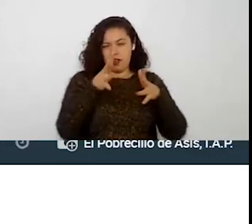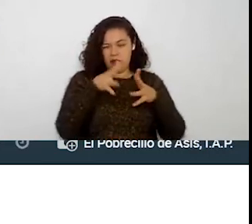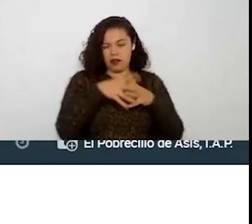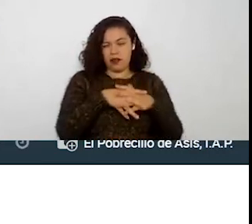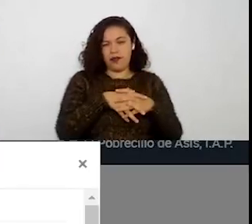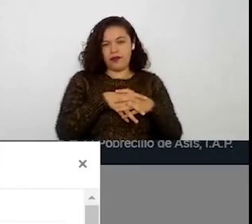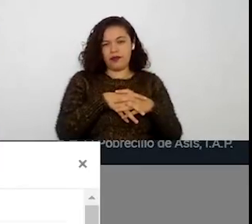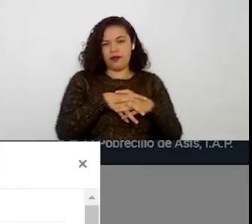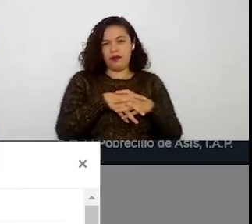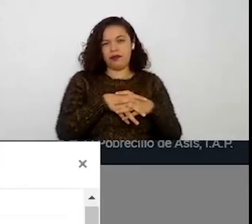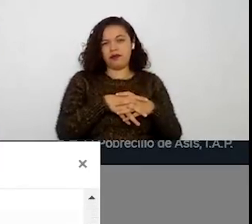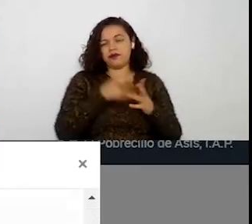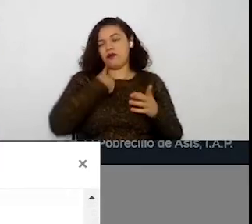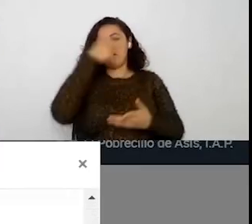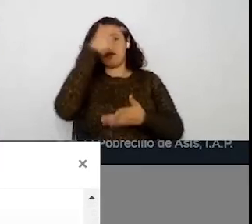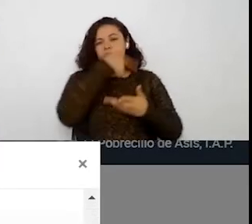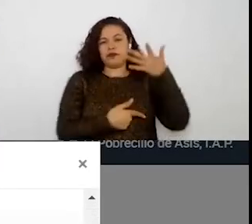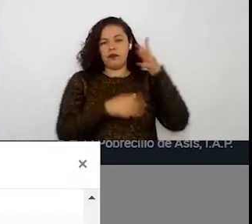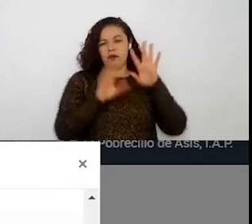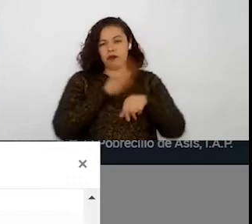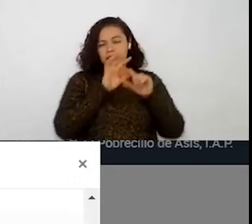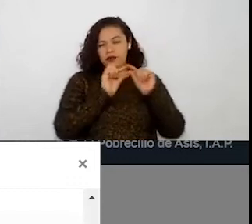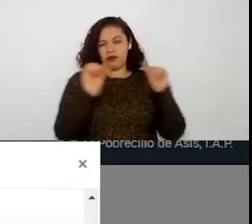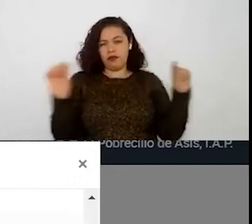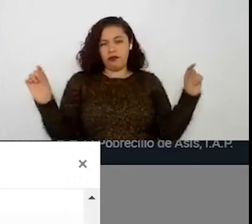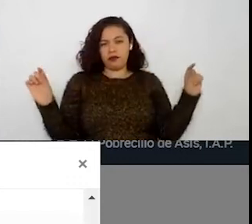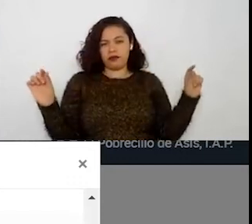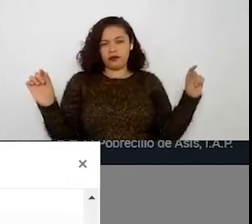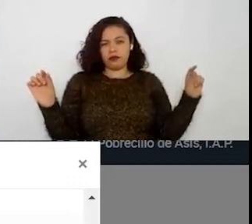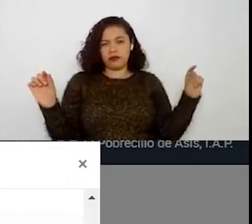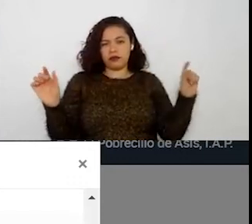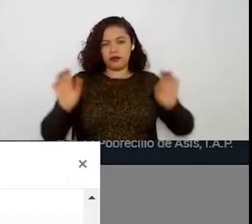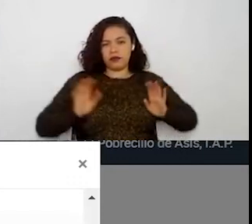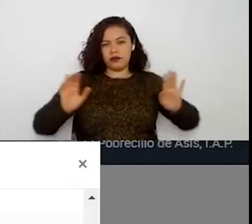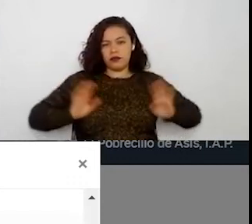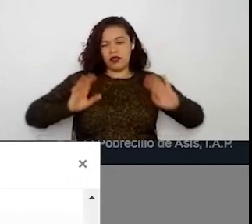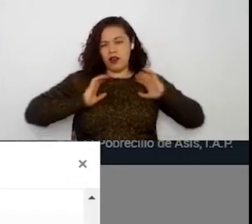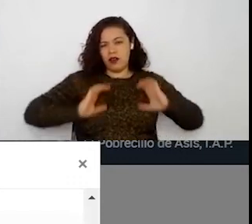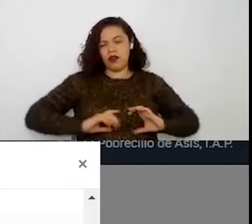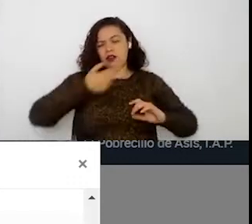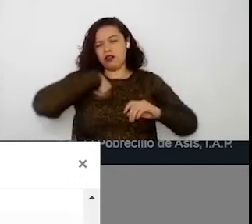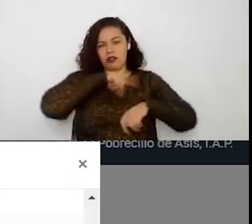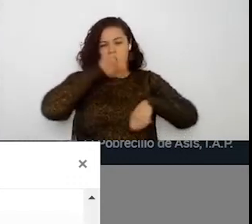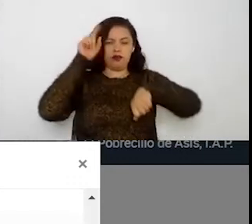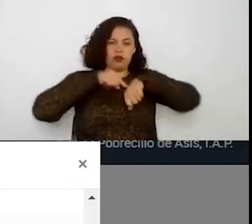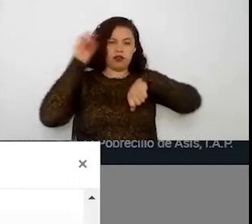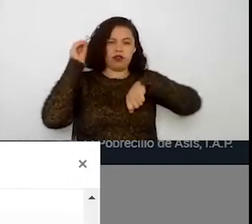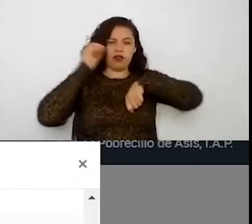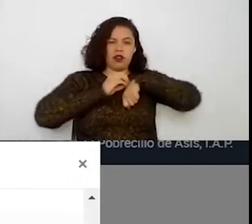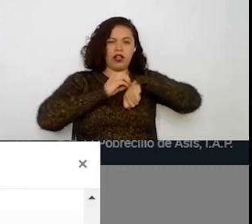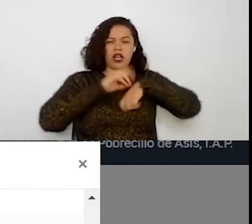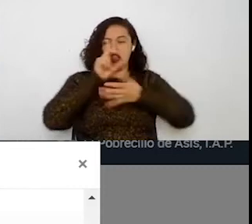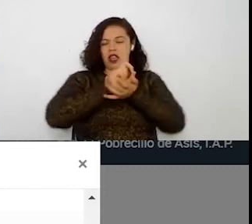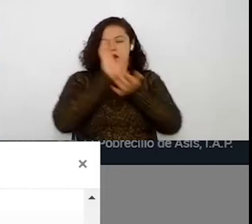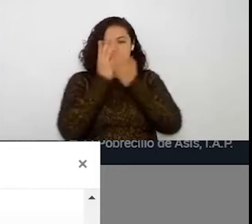agregamos una línea más más abajo está la condición física le vamos a señalar que hay sin